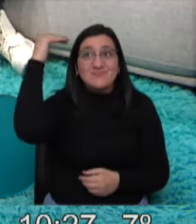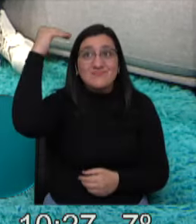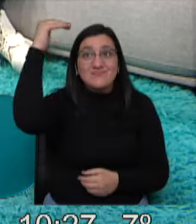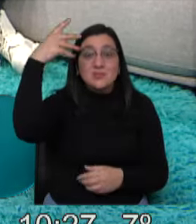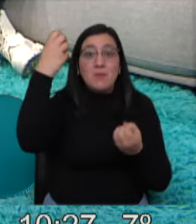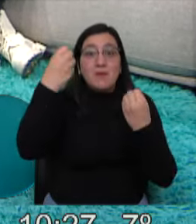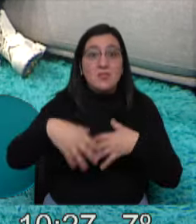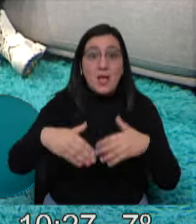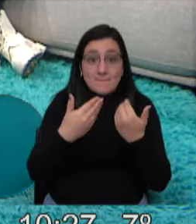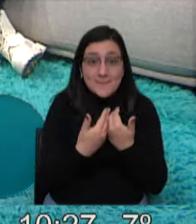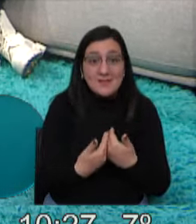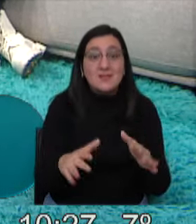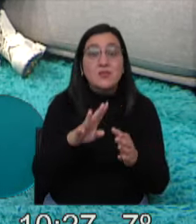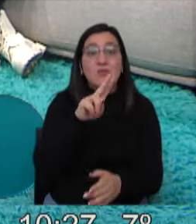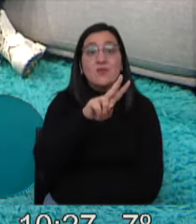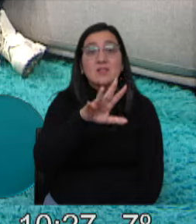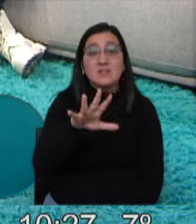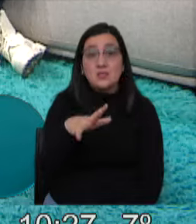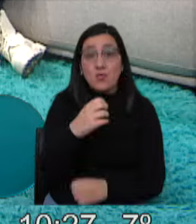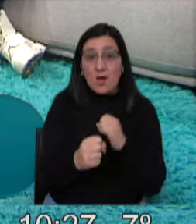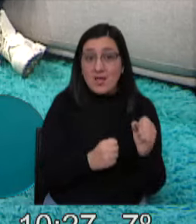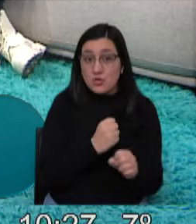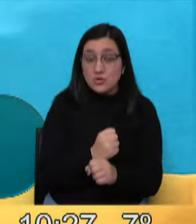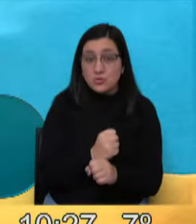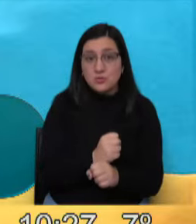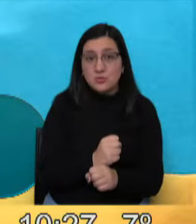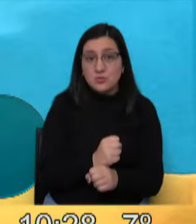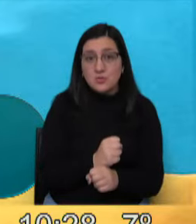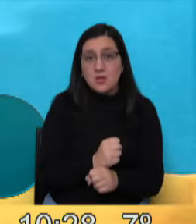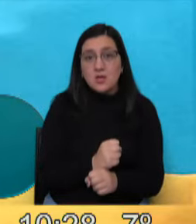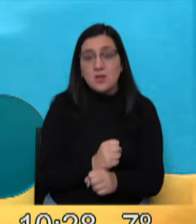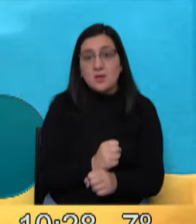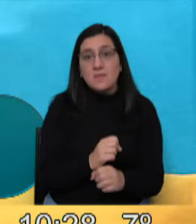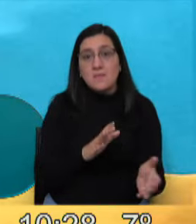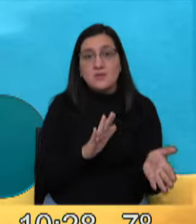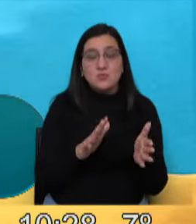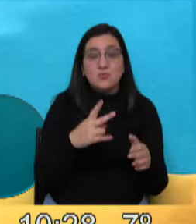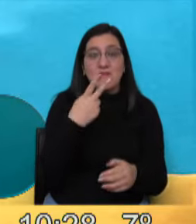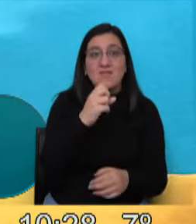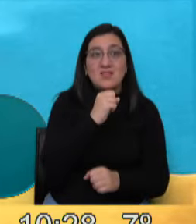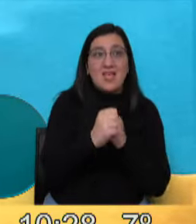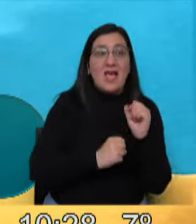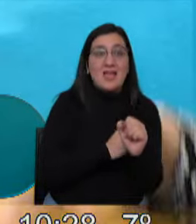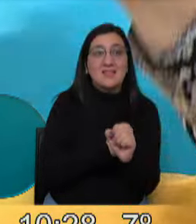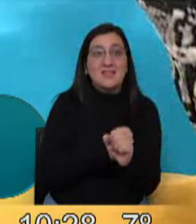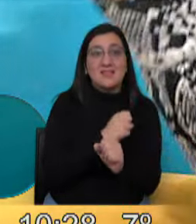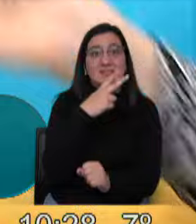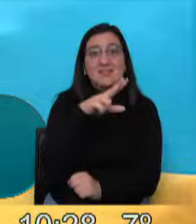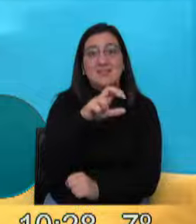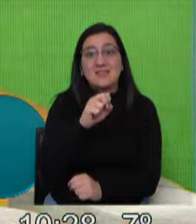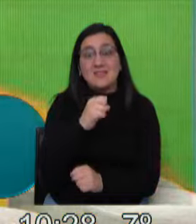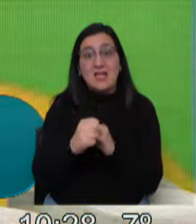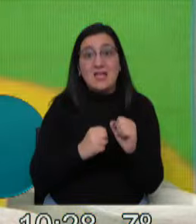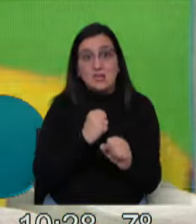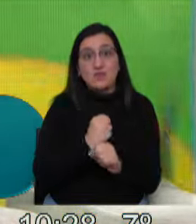A partir de los 25 años dice que se empieza a perder el colágeno. El pico de producción es de 20 a 30. Después de ahí, sí. La bajada.